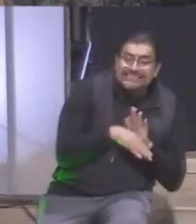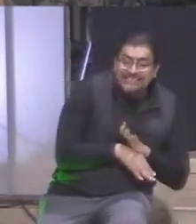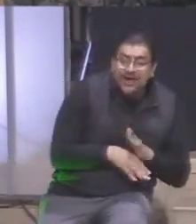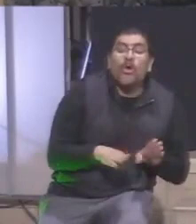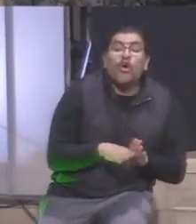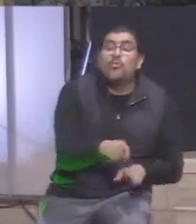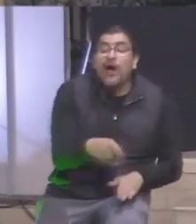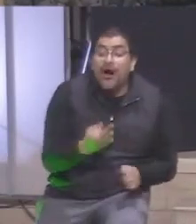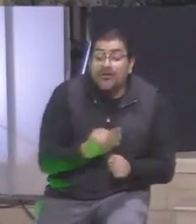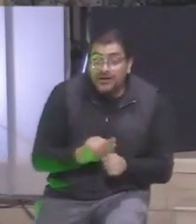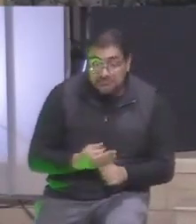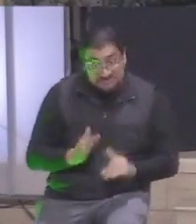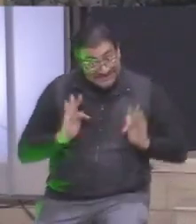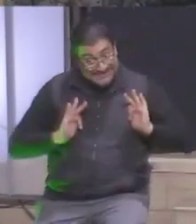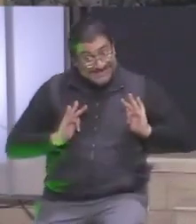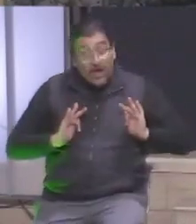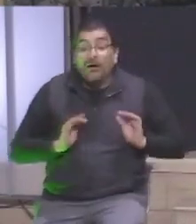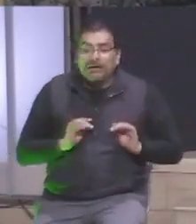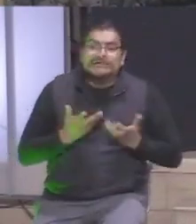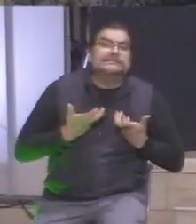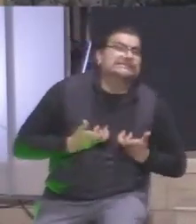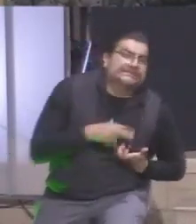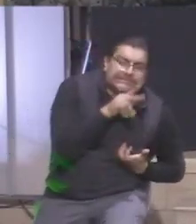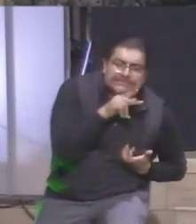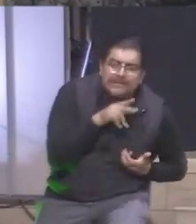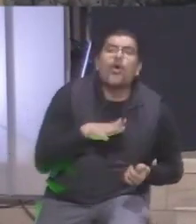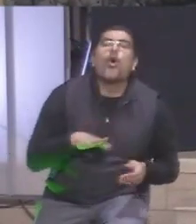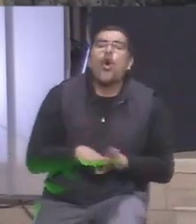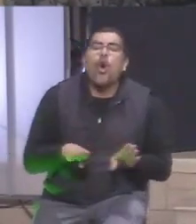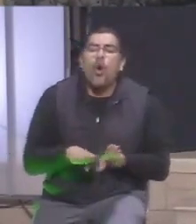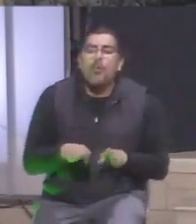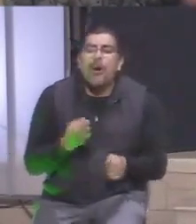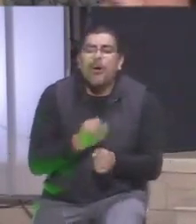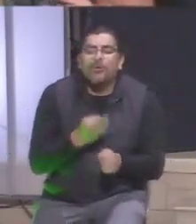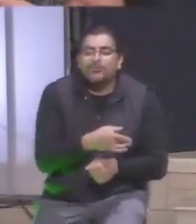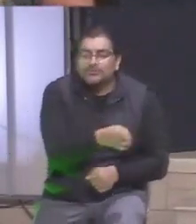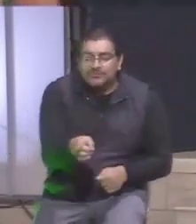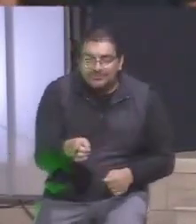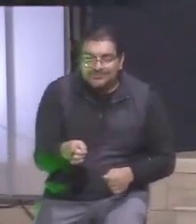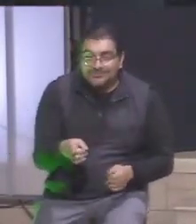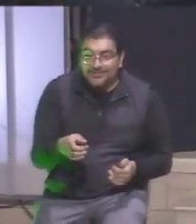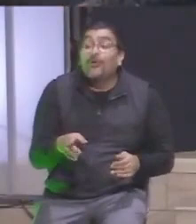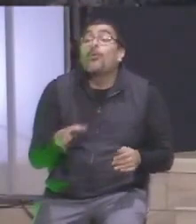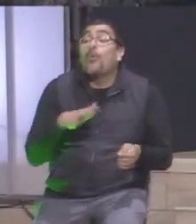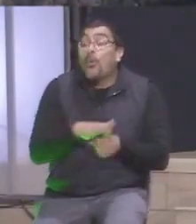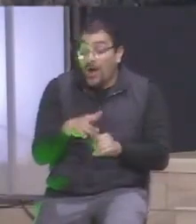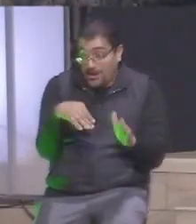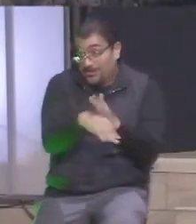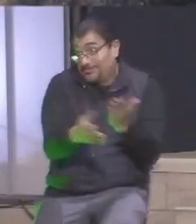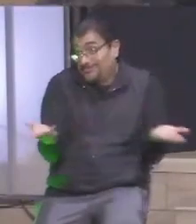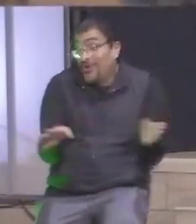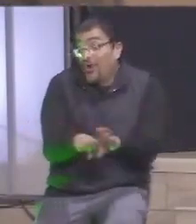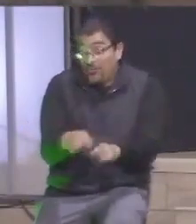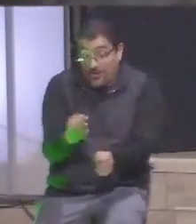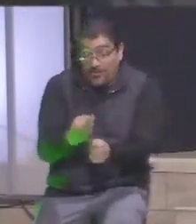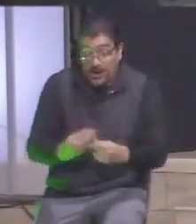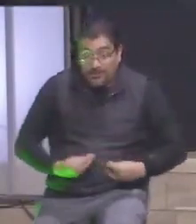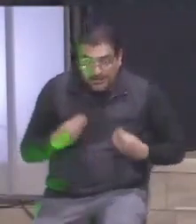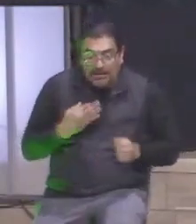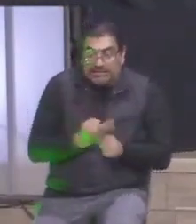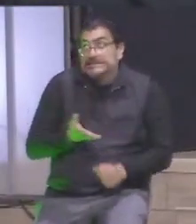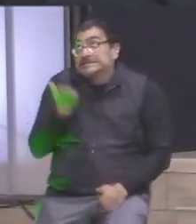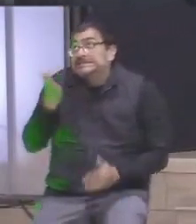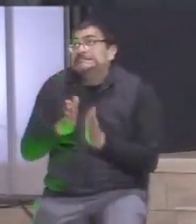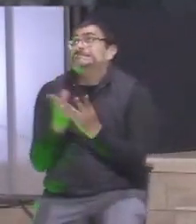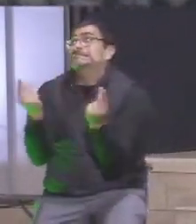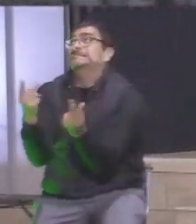pozo de desesperación hoy Cómo se llama Qué nombre tiene el pozo de desesperación que tiene que estás viviendo el día de